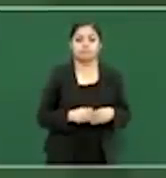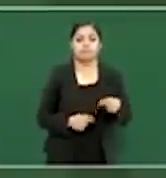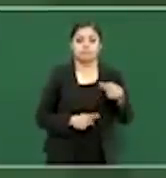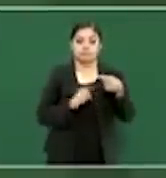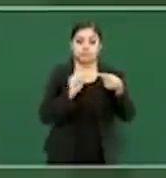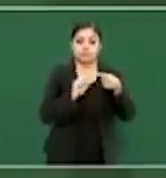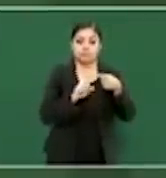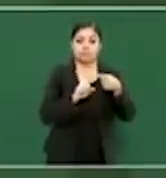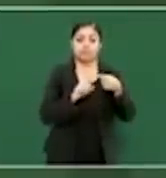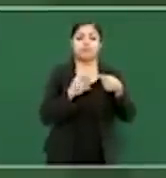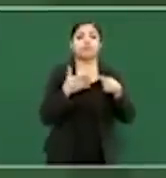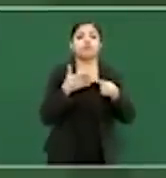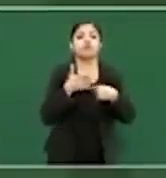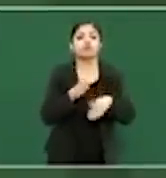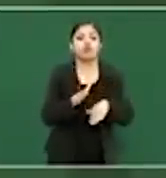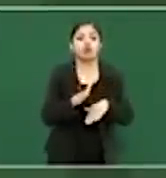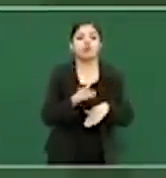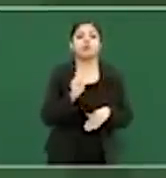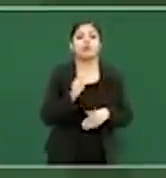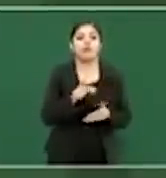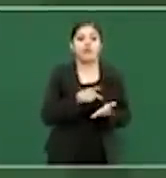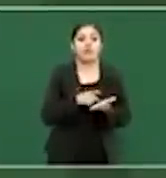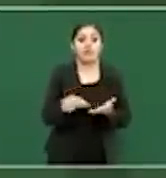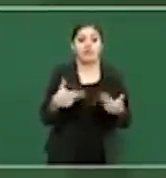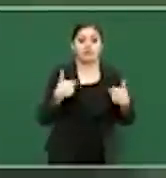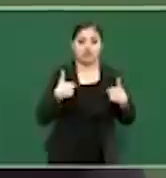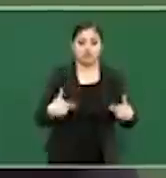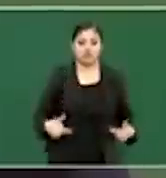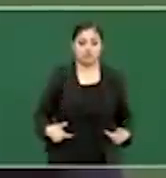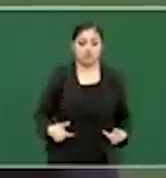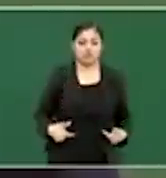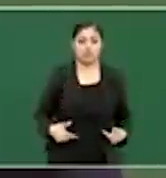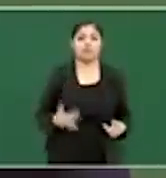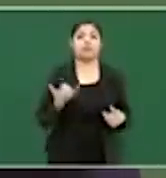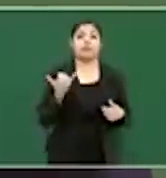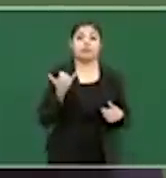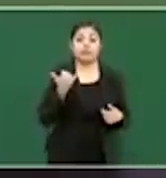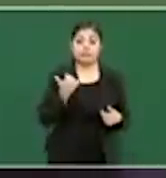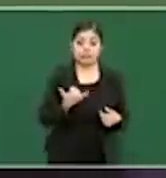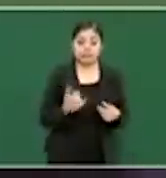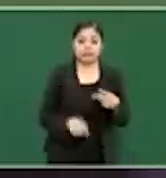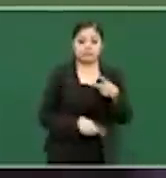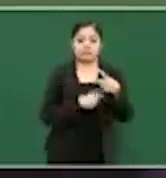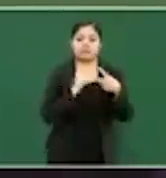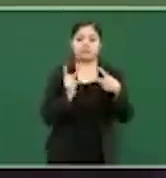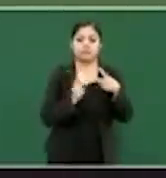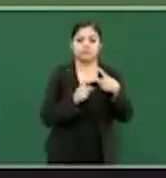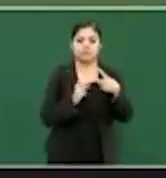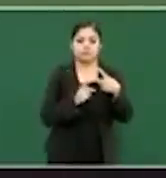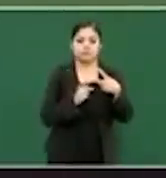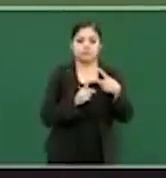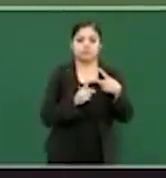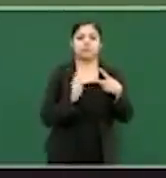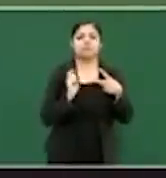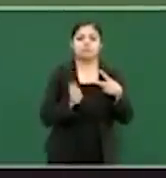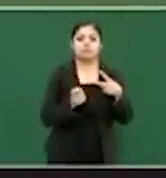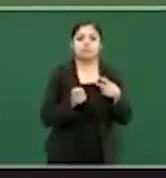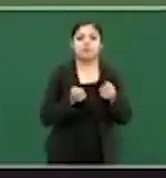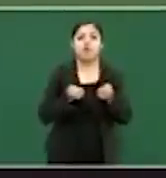derechos humanos y uso moderado, regulado de la